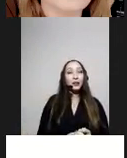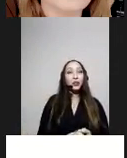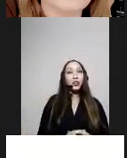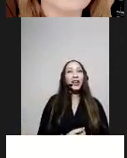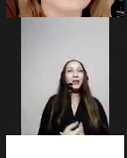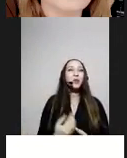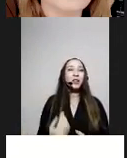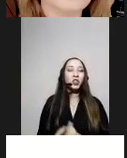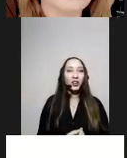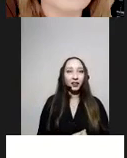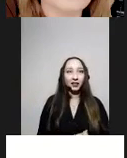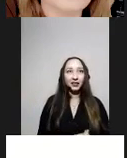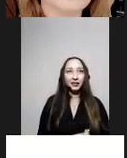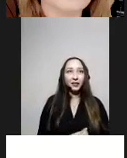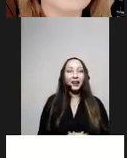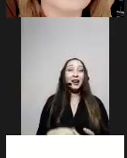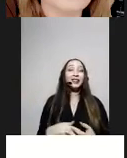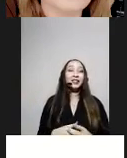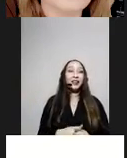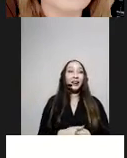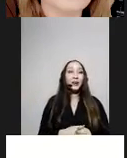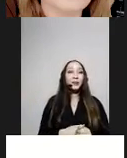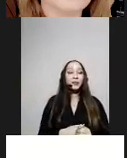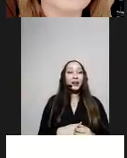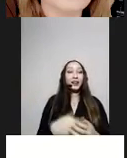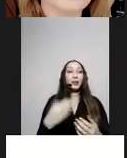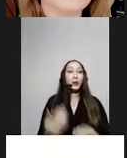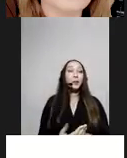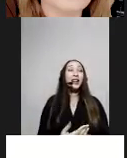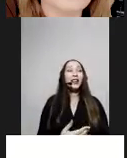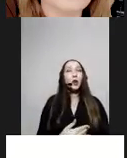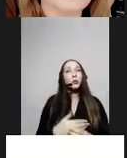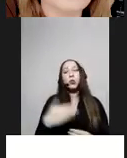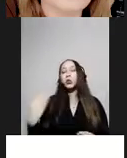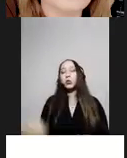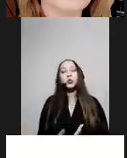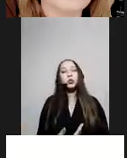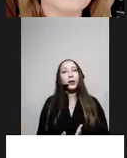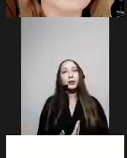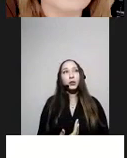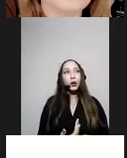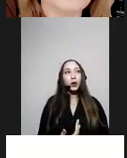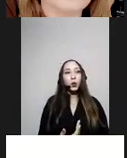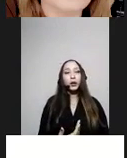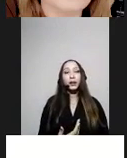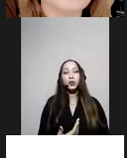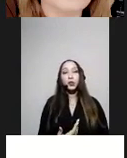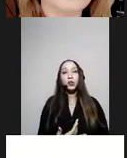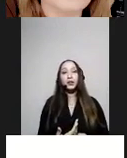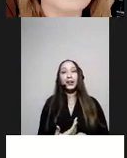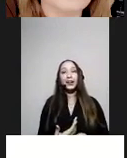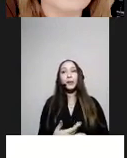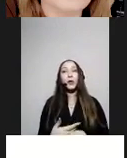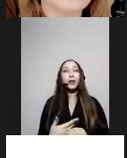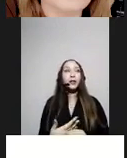las situaciones en momentos de crisis? Así que este programa les ha dado mucho, mucho éxito a Google. De hecho, ellos